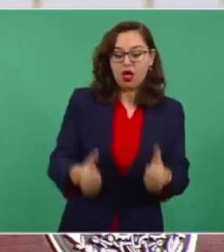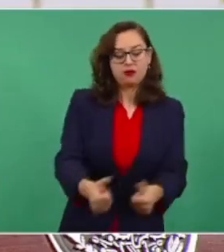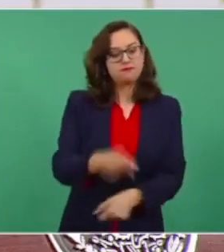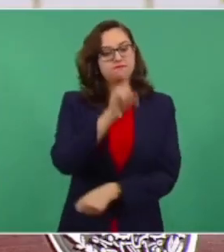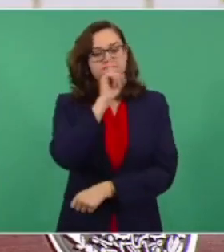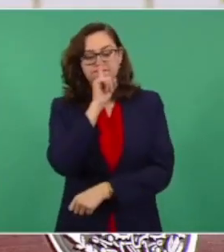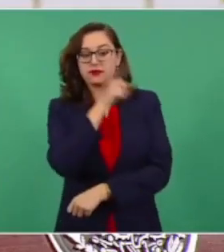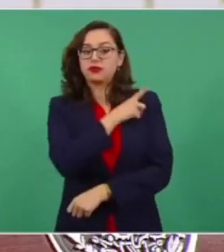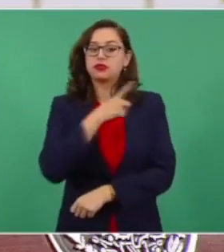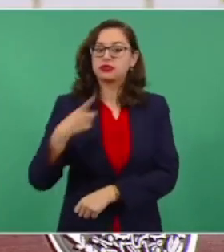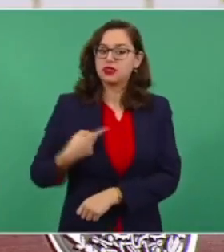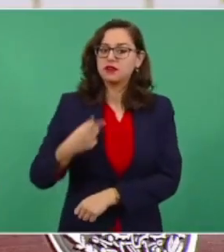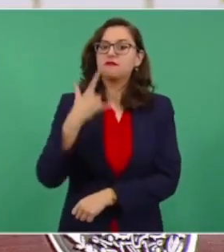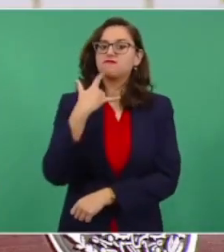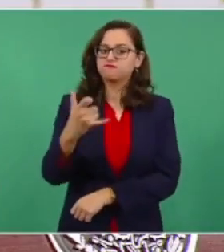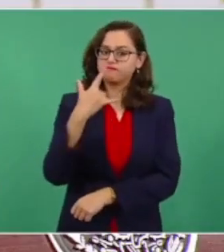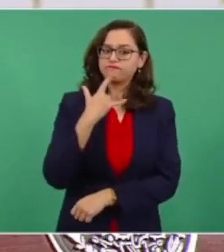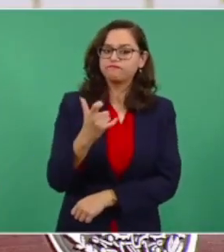y no malgastar.